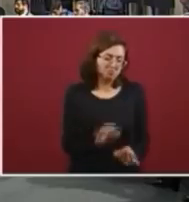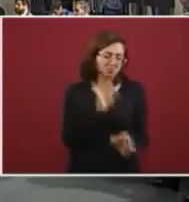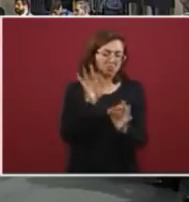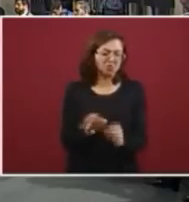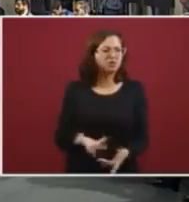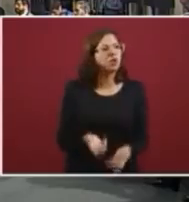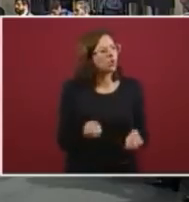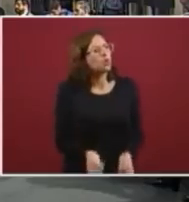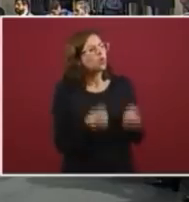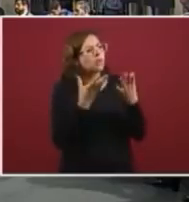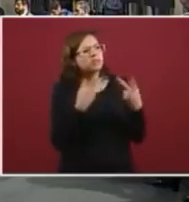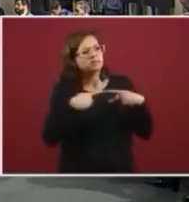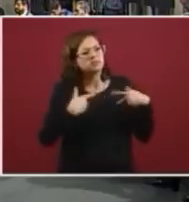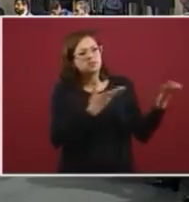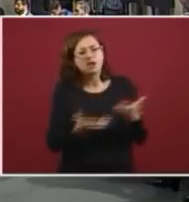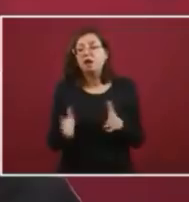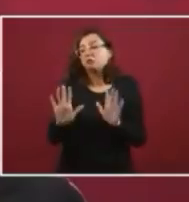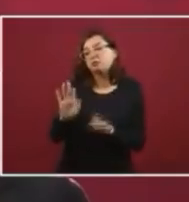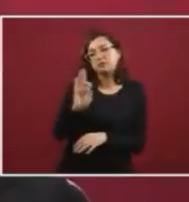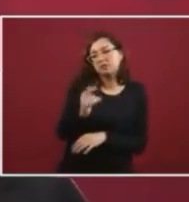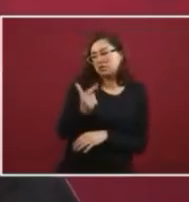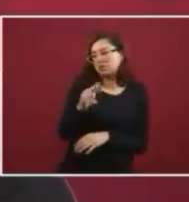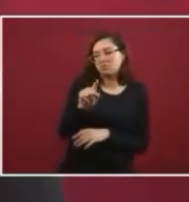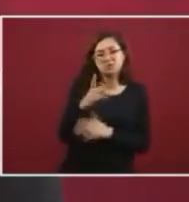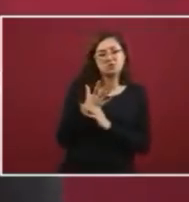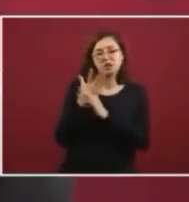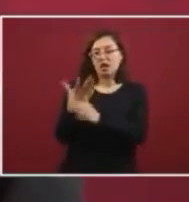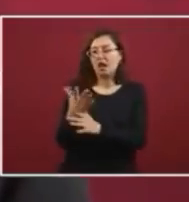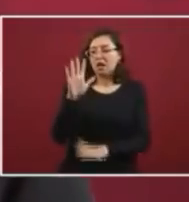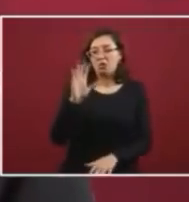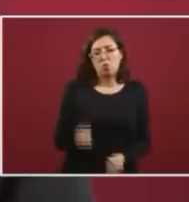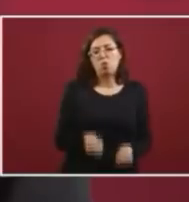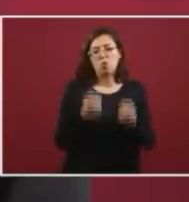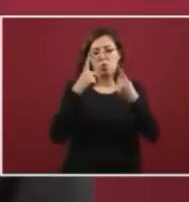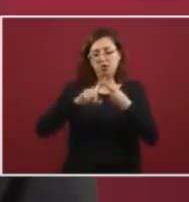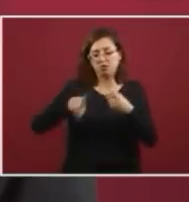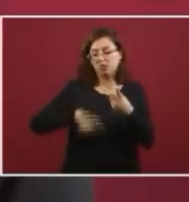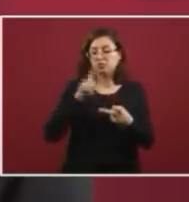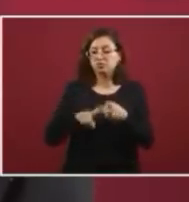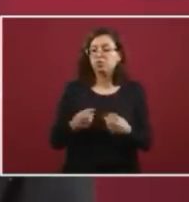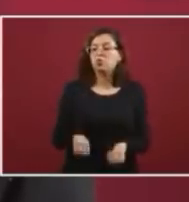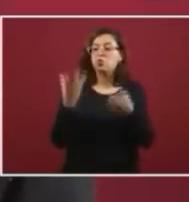la Fiscalía, cuántos son, cuántos días vienen, porque a veces vienen, por ejemplo, unos son peritos,